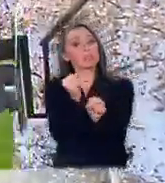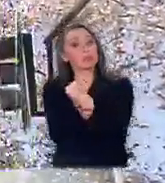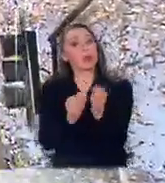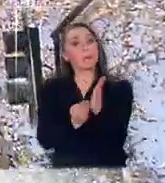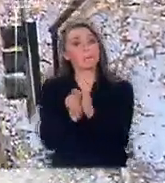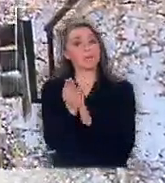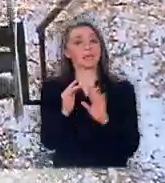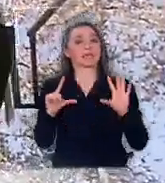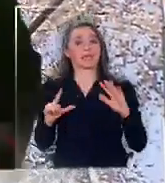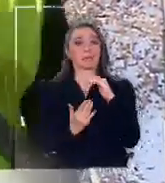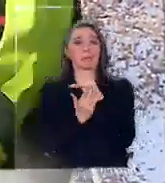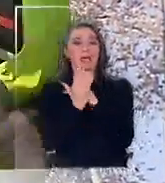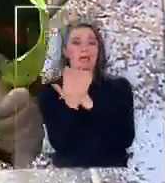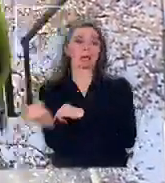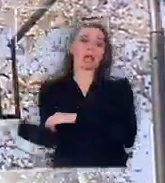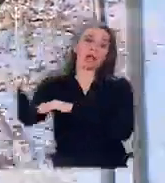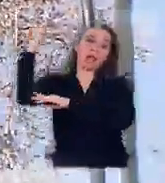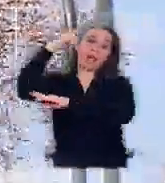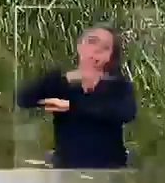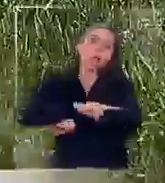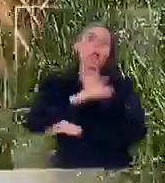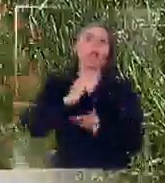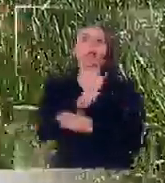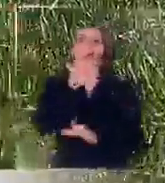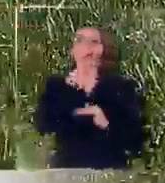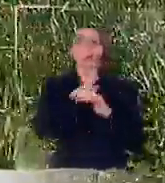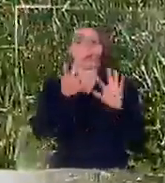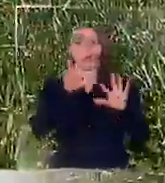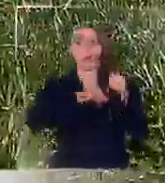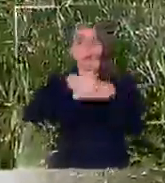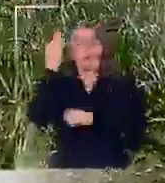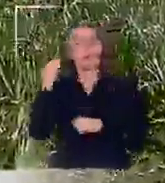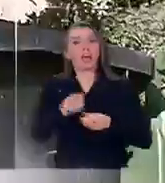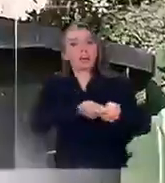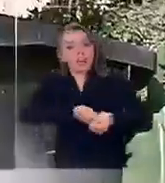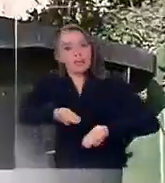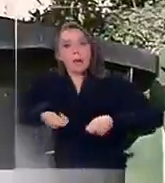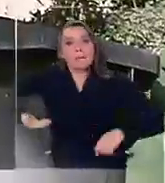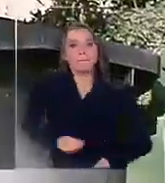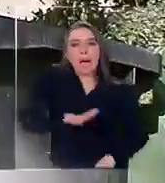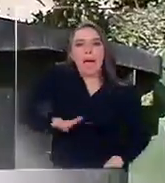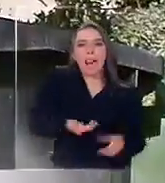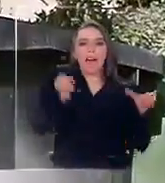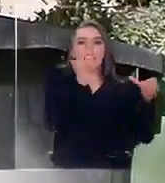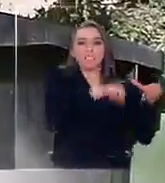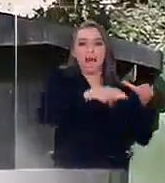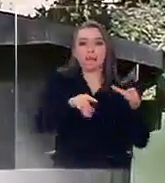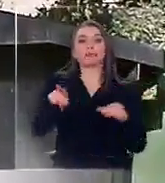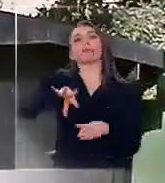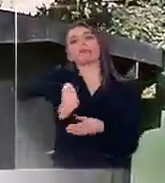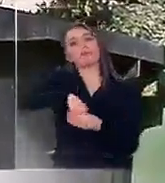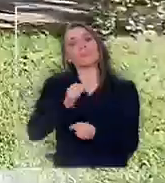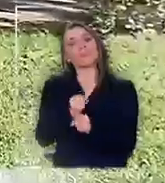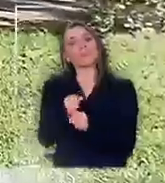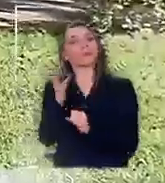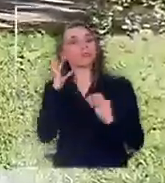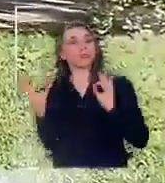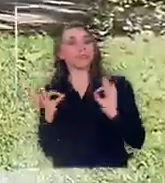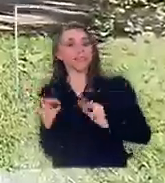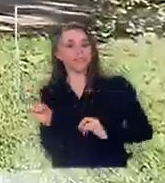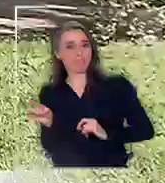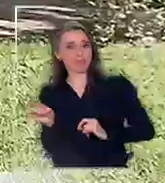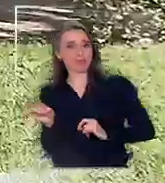Empieza a las 7 de la mañana y termina a las 4 de la tarde. Hace 9 años, rastrillos, palas y basureros son parte del trabajo de Viviana. Ella es